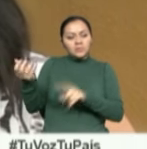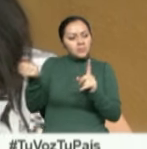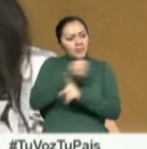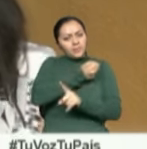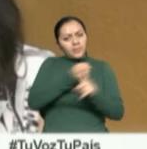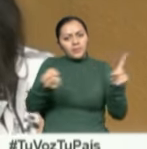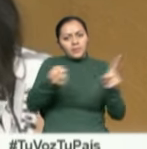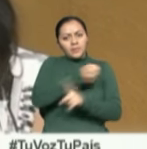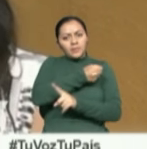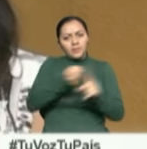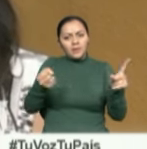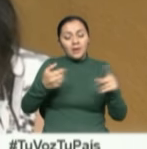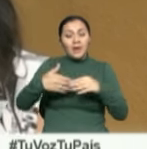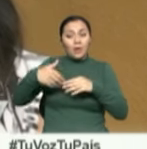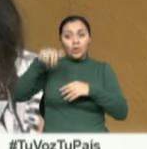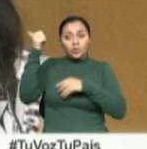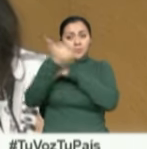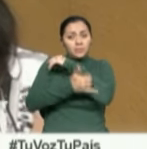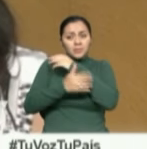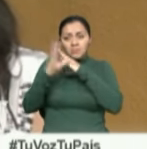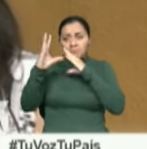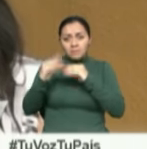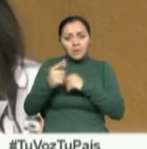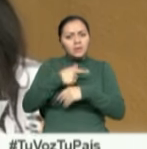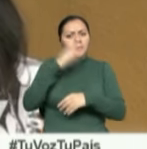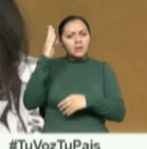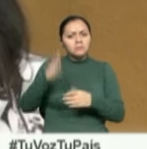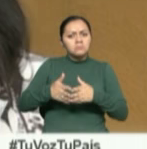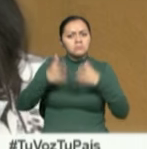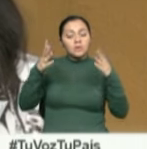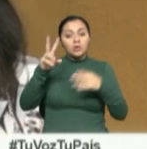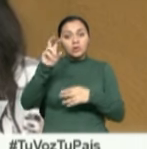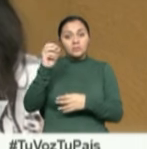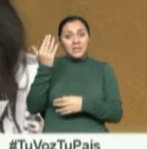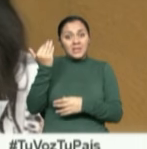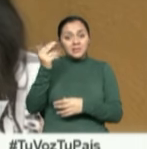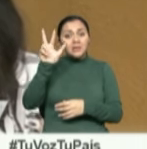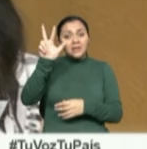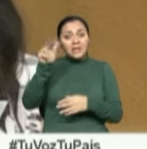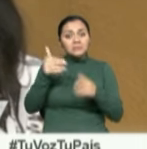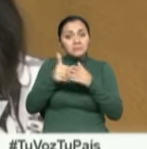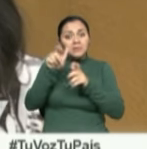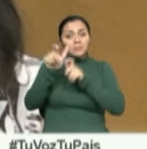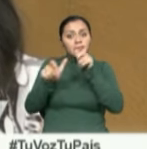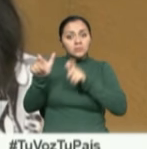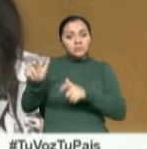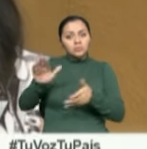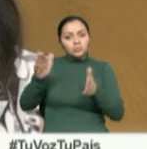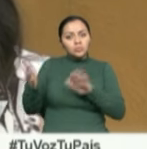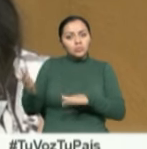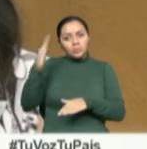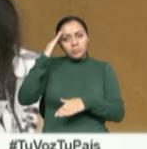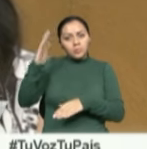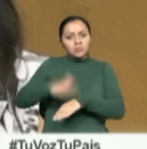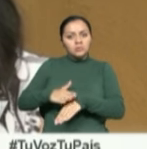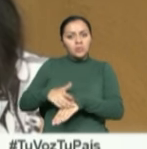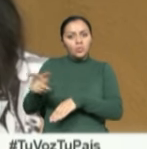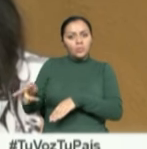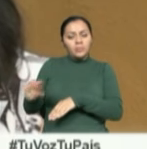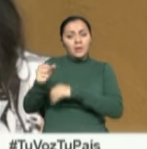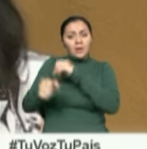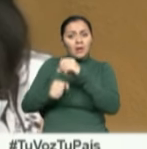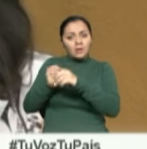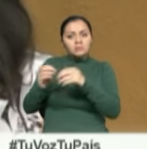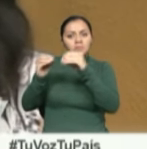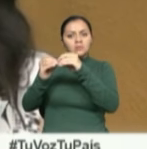muy superior a la de muchos países. En 2015 fueron más de 3.000 muertes por intervención policial. Ha habido aumento todos los